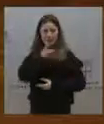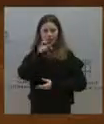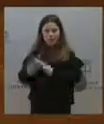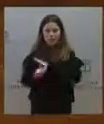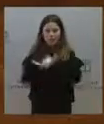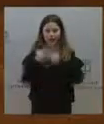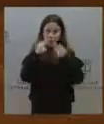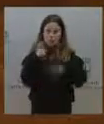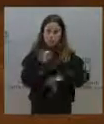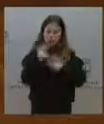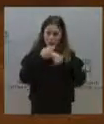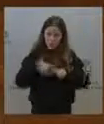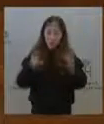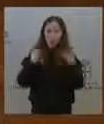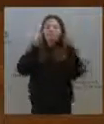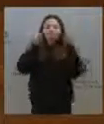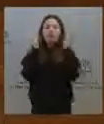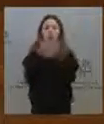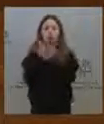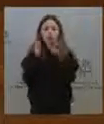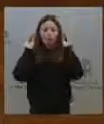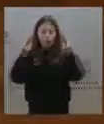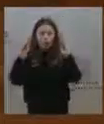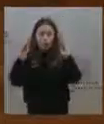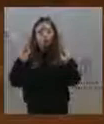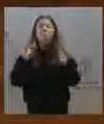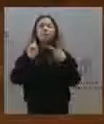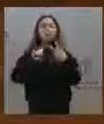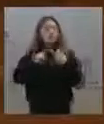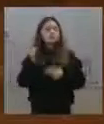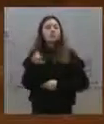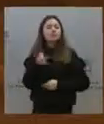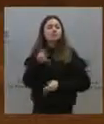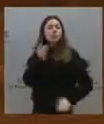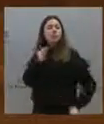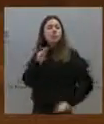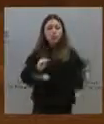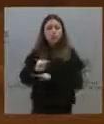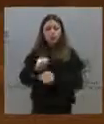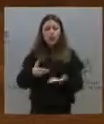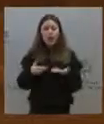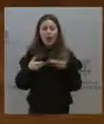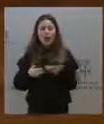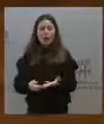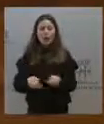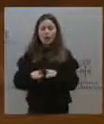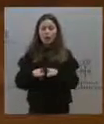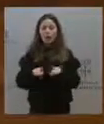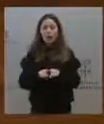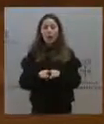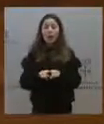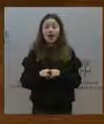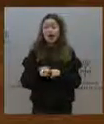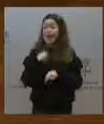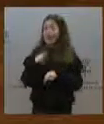un sindicato condenado a no recibir subvenciones o ayudas durante un periodo de 4 años. Y esto no es que sea el colmo del derroche, es que puede llegar a ser